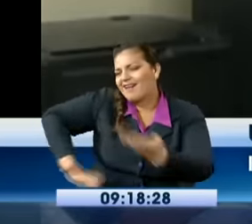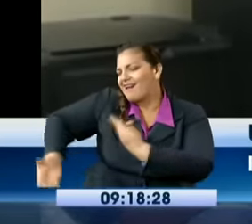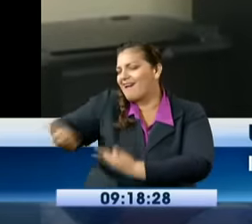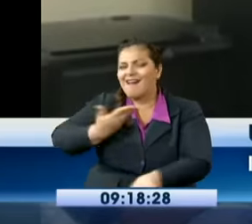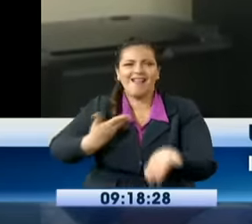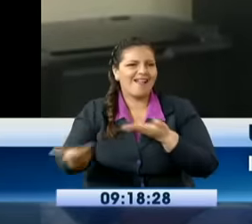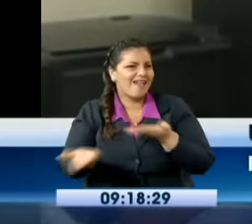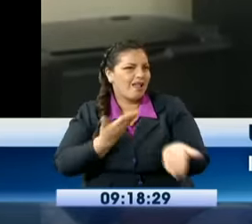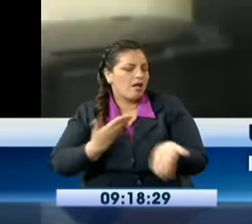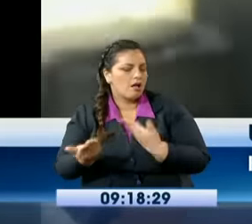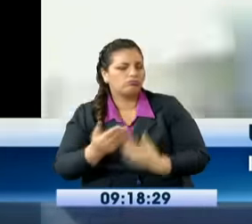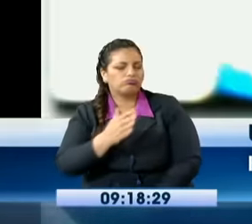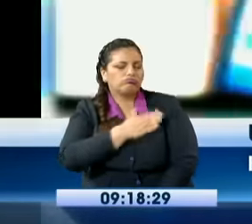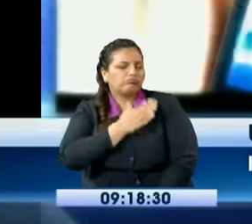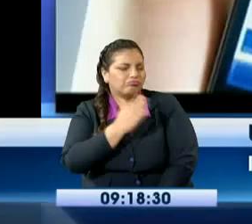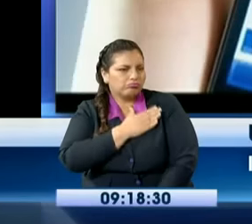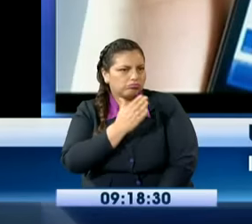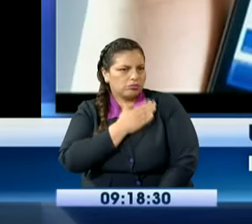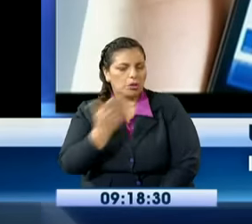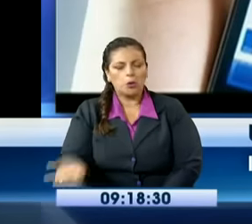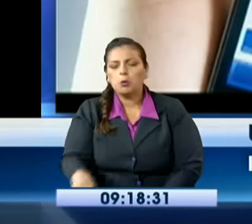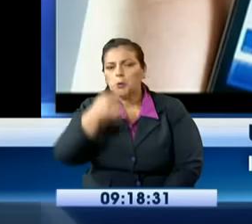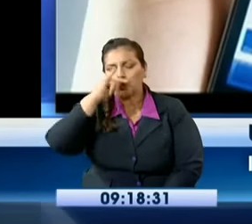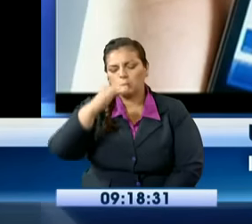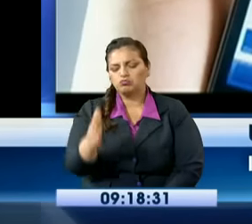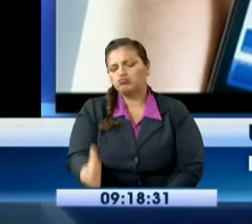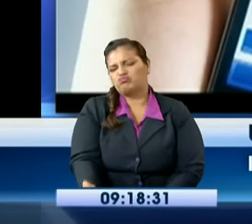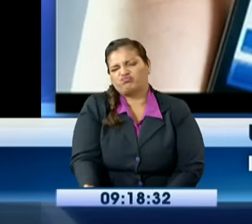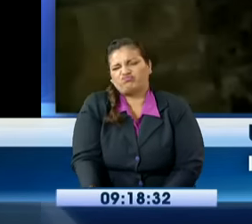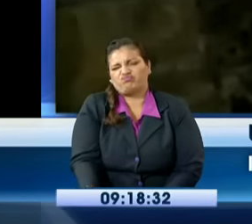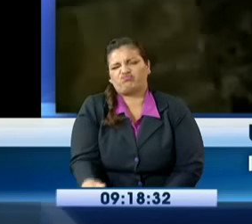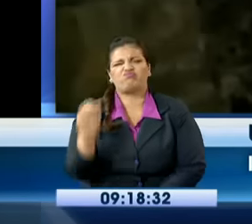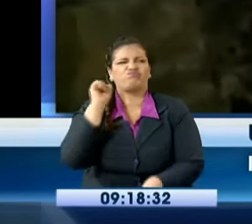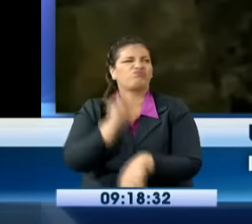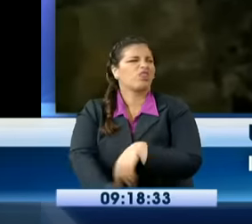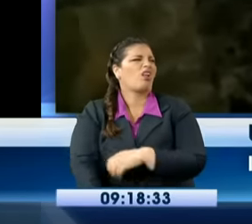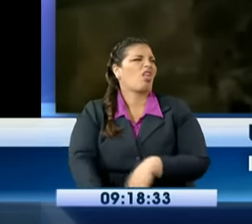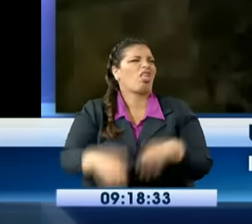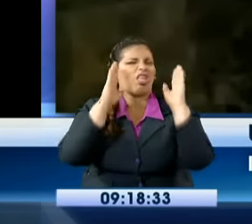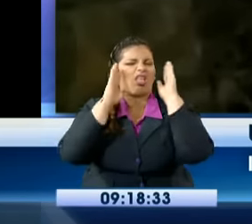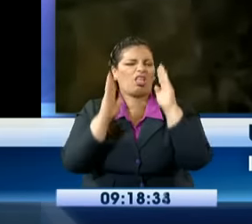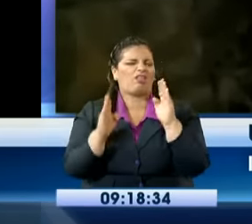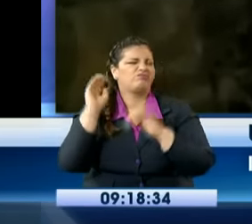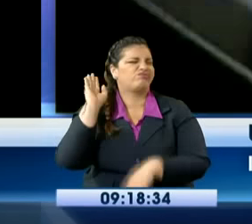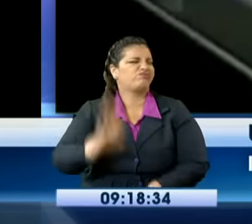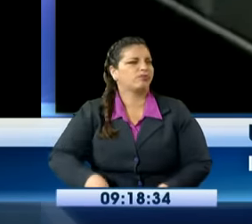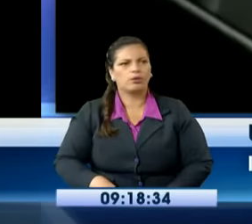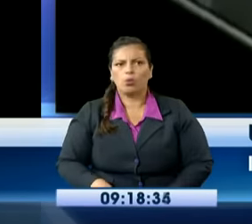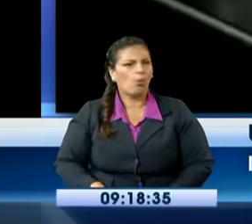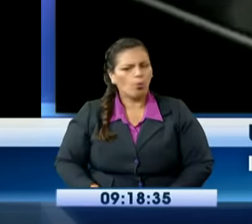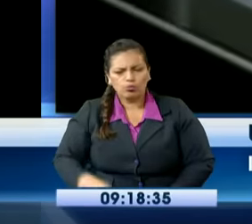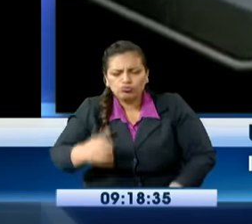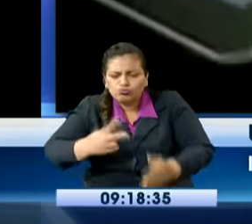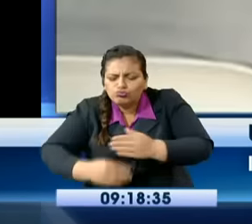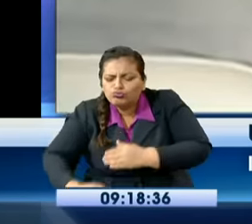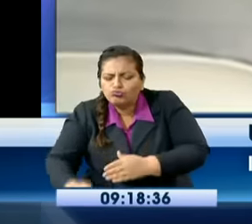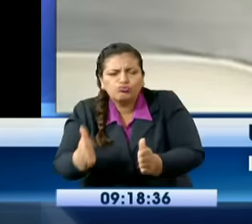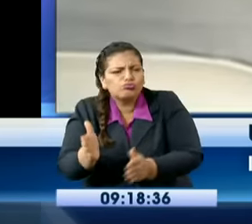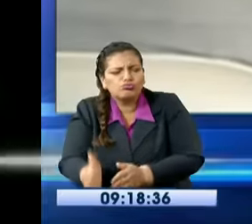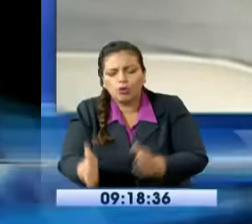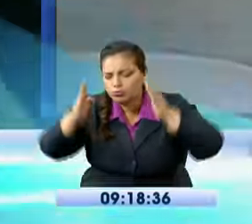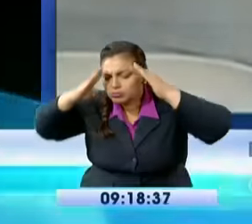los padres que tener el diálogo. Lamentablemente en este tiempo se está perdiendo la comunicación familia. por las